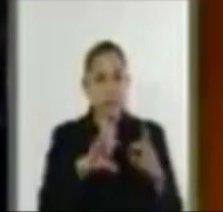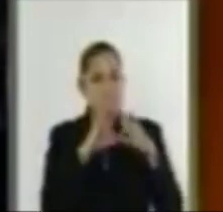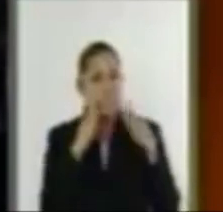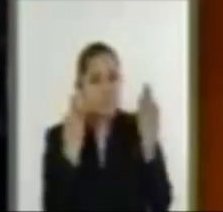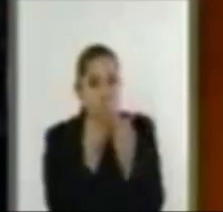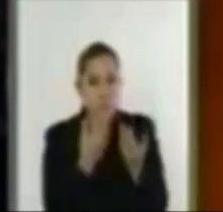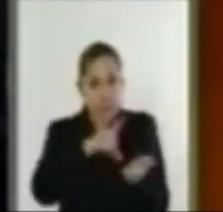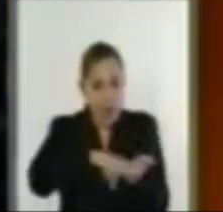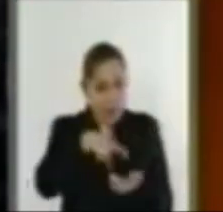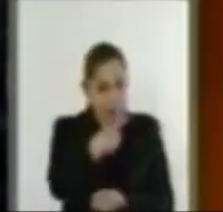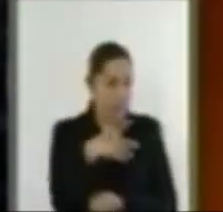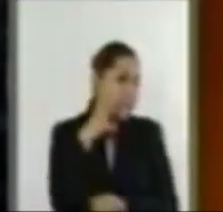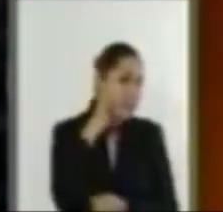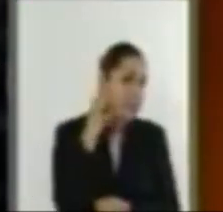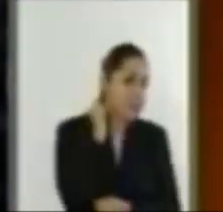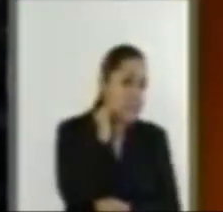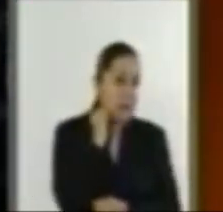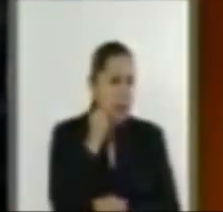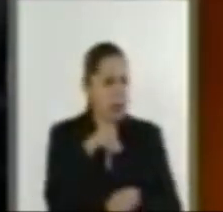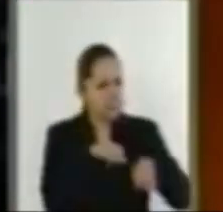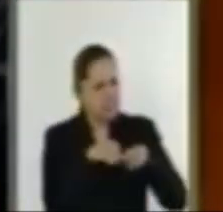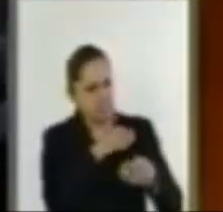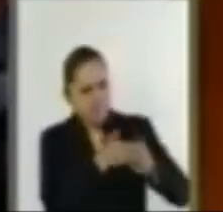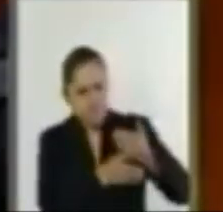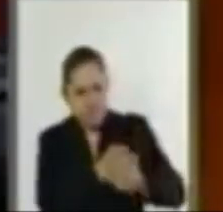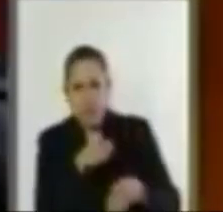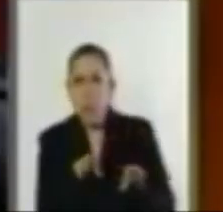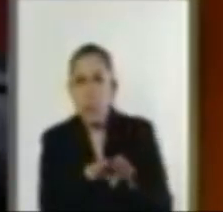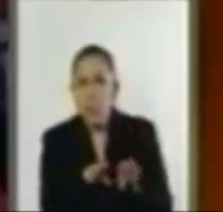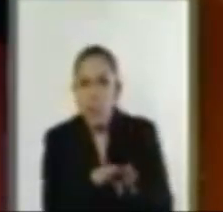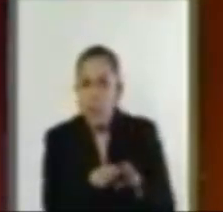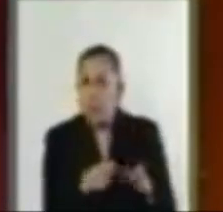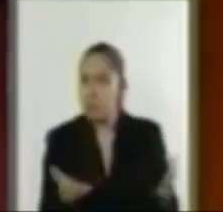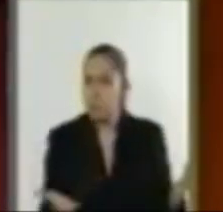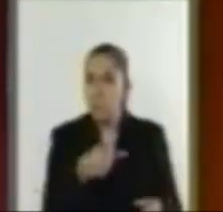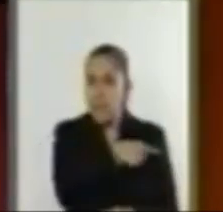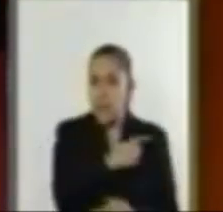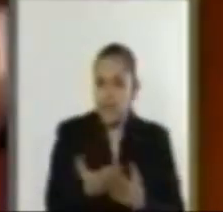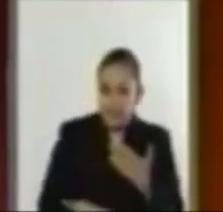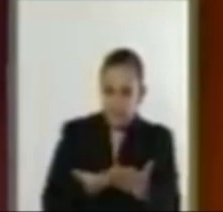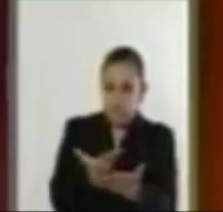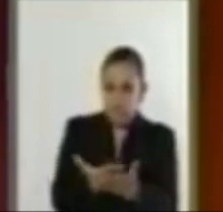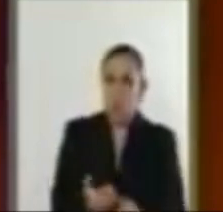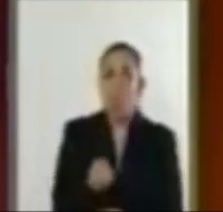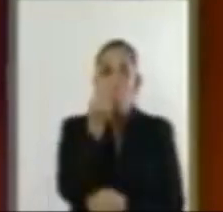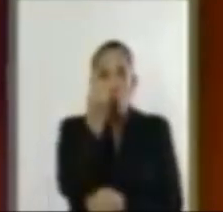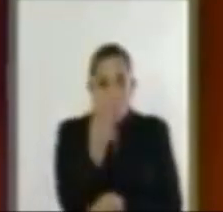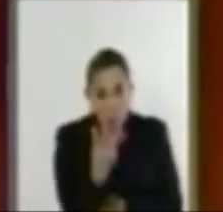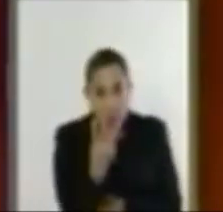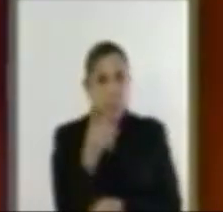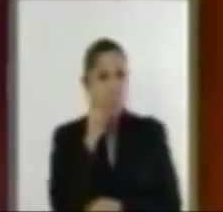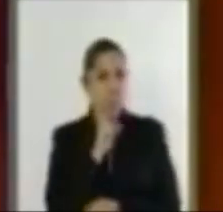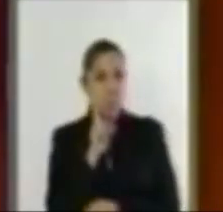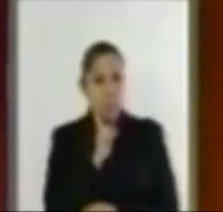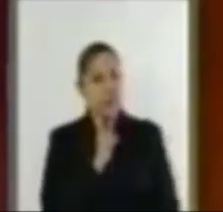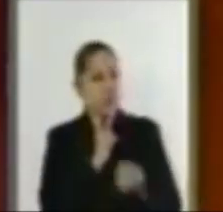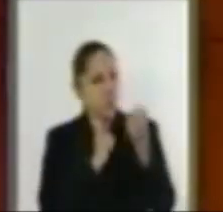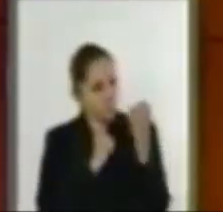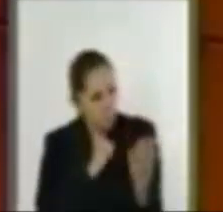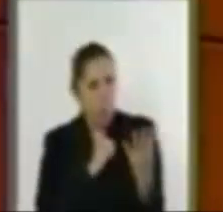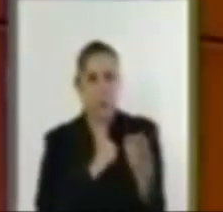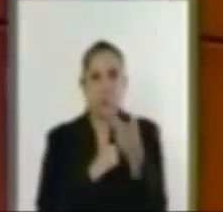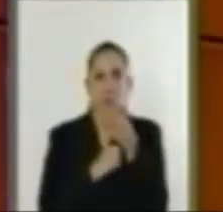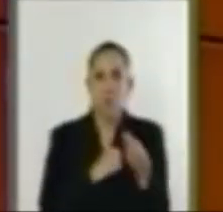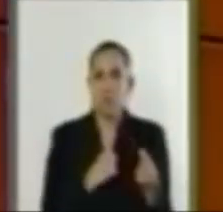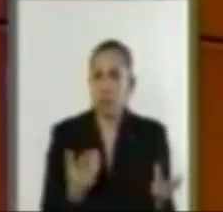Ernesto Cordero, el tema en este momento principal, estarás de acuerdo, es lo que vaya a ocurrir con el asunto de la Fiscalía General